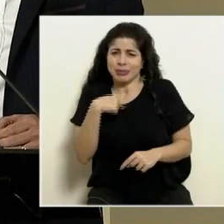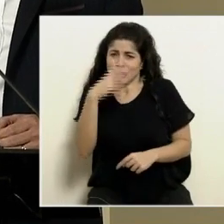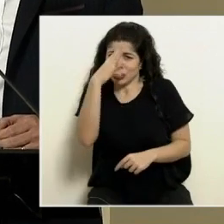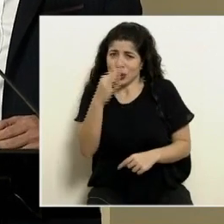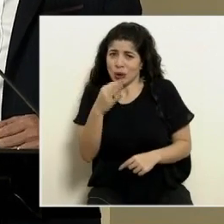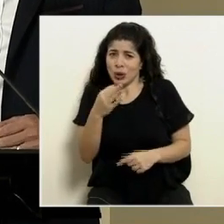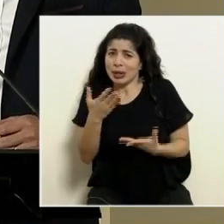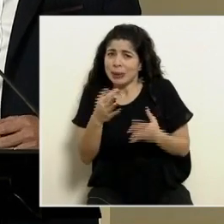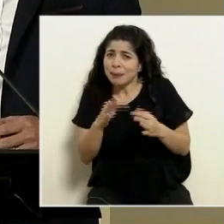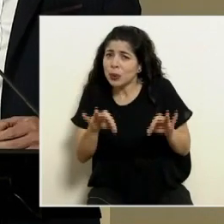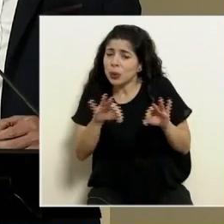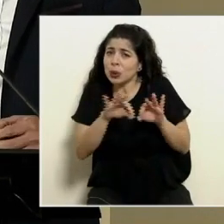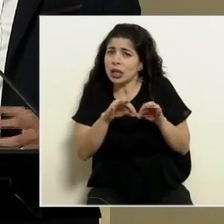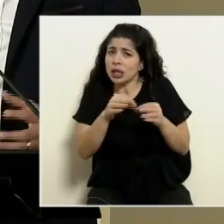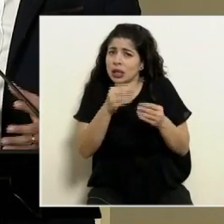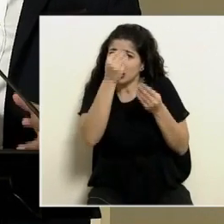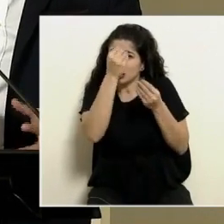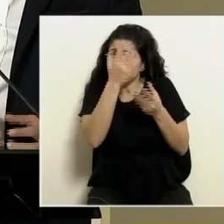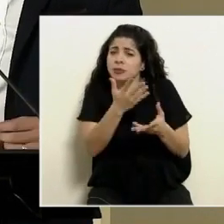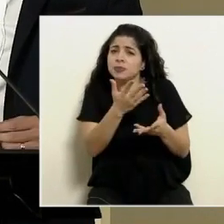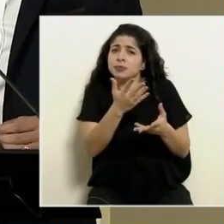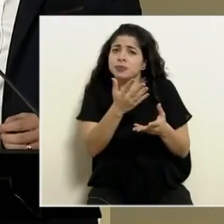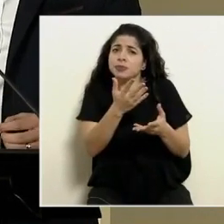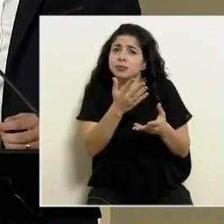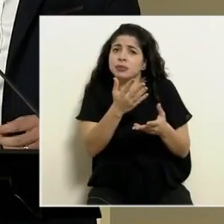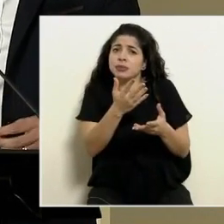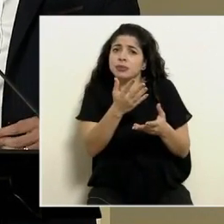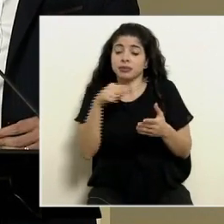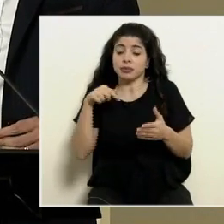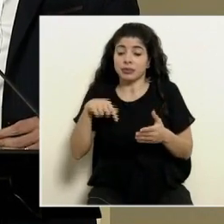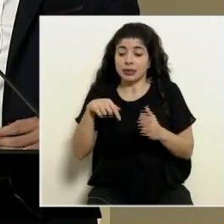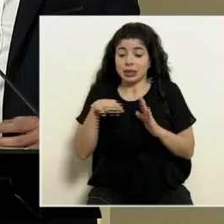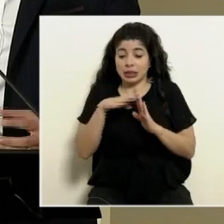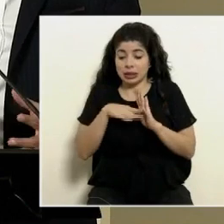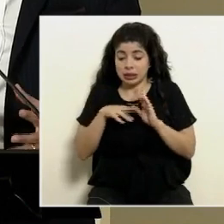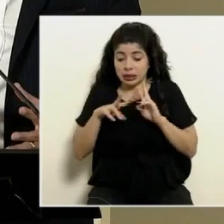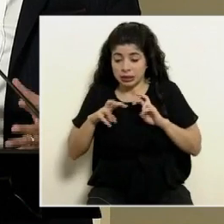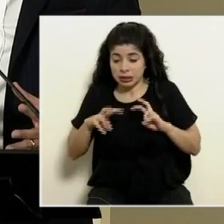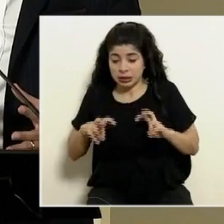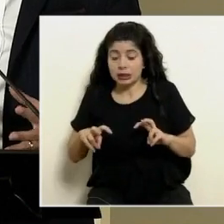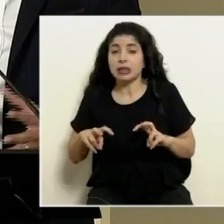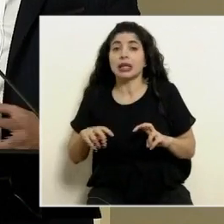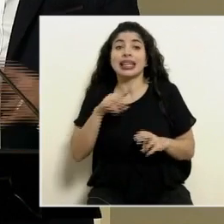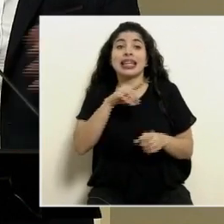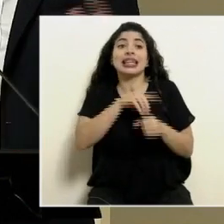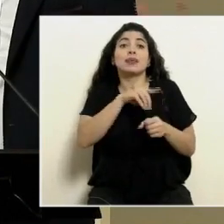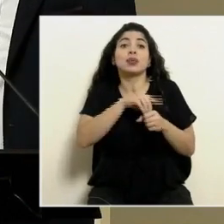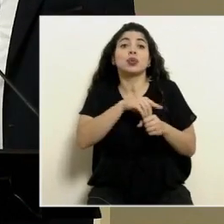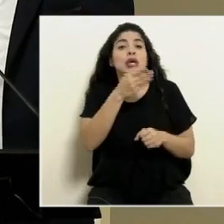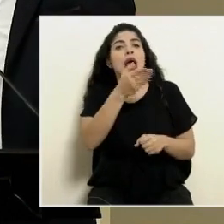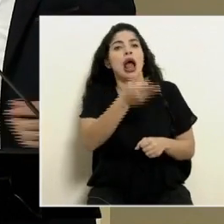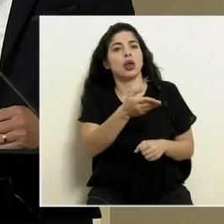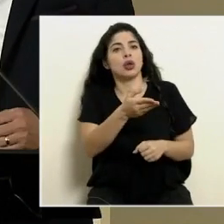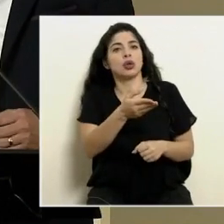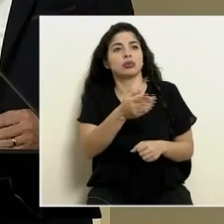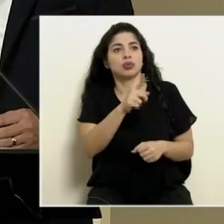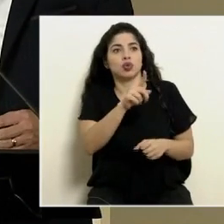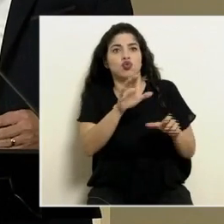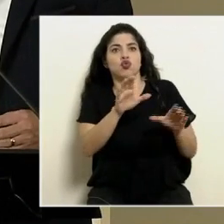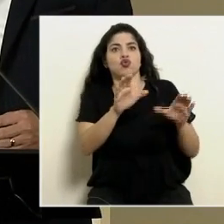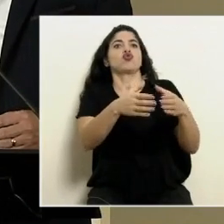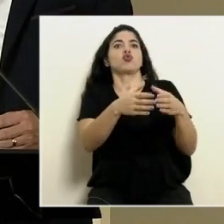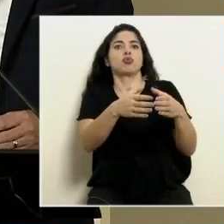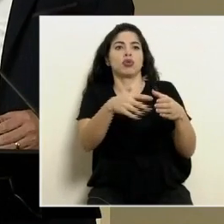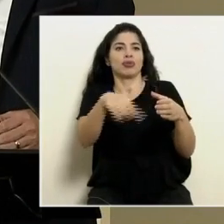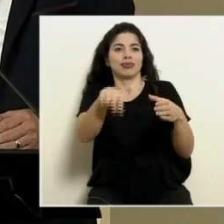esto pues es importante indicar que los criterios, ¿verdad?, que se han aplicado en el caso de los diputados, tomándolos como un grupo en su totalidad,